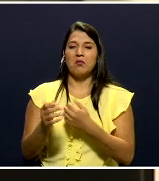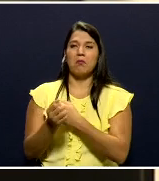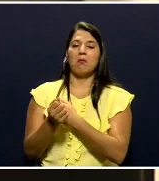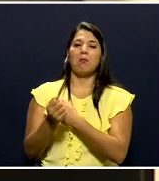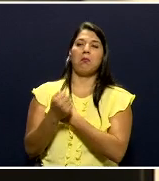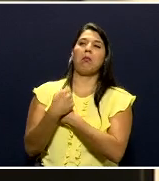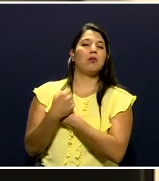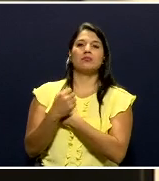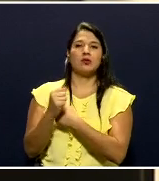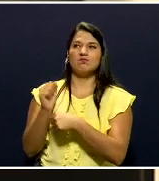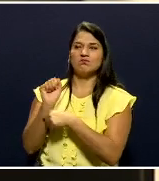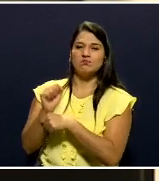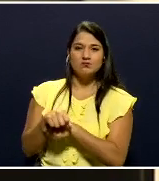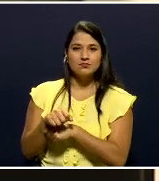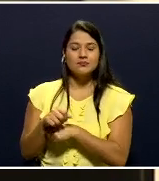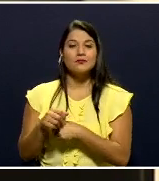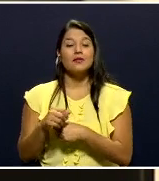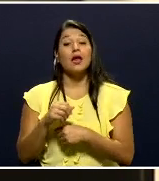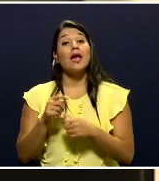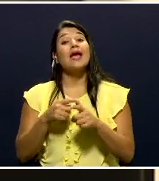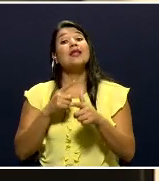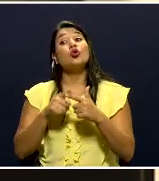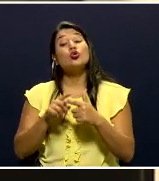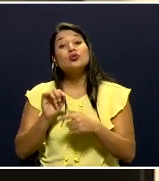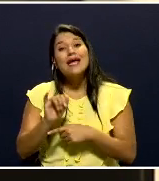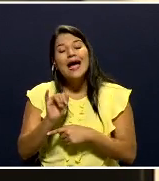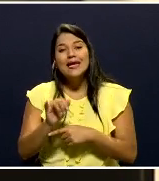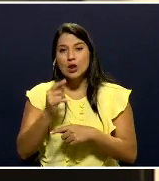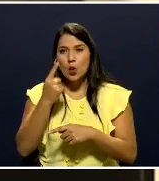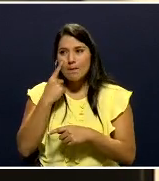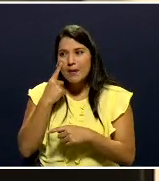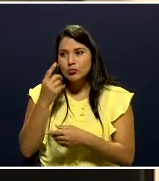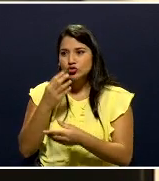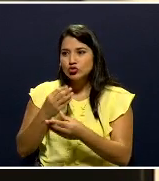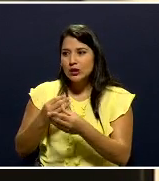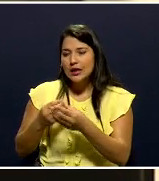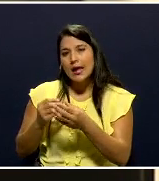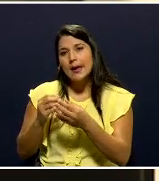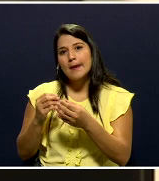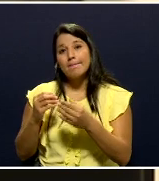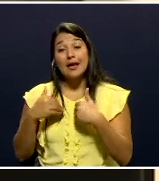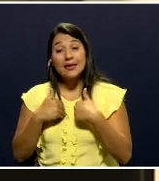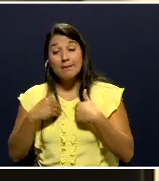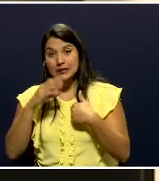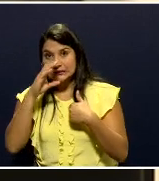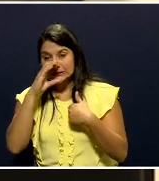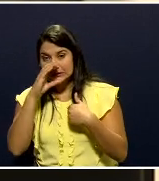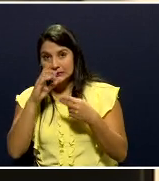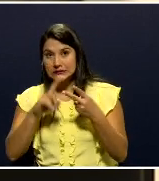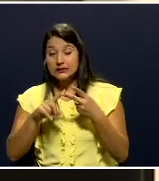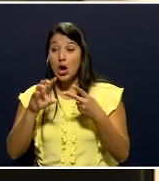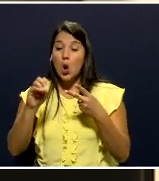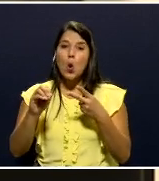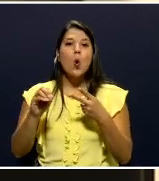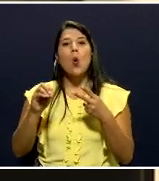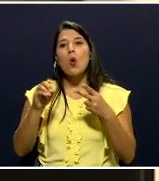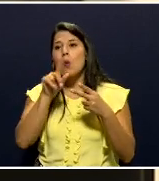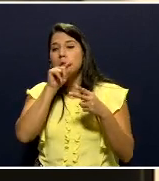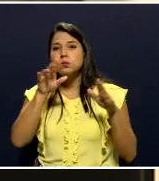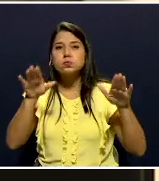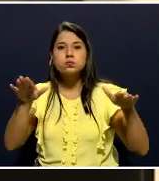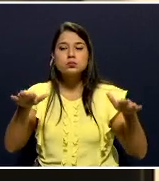antibióticos. Eso lo vamos a ver particularmente en la producción porcina, lo vamos a ver en la producción aviar y en